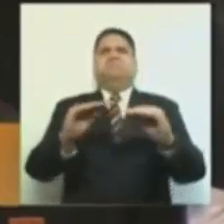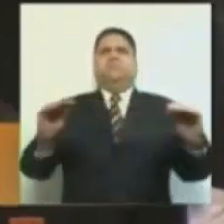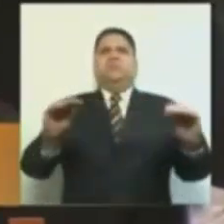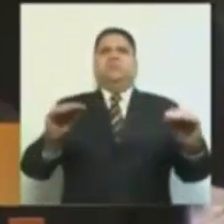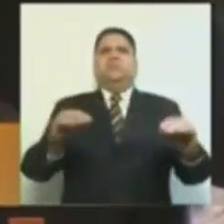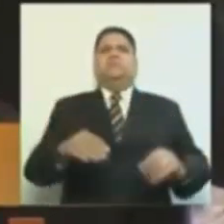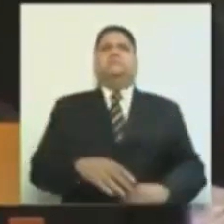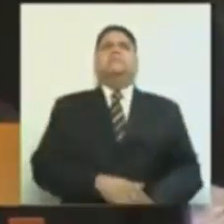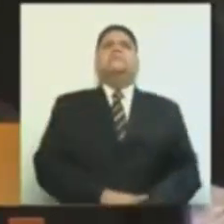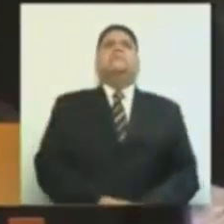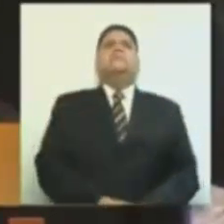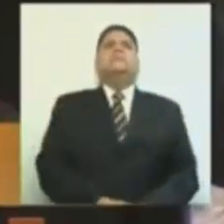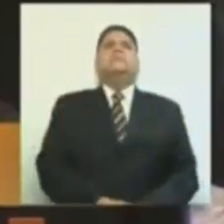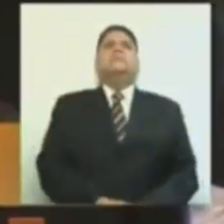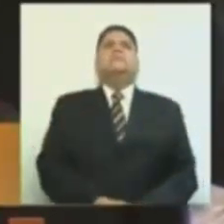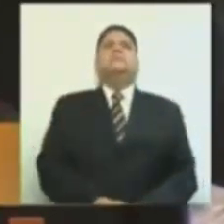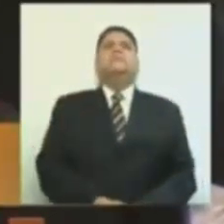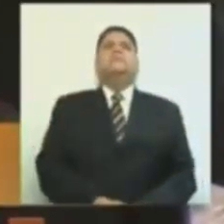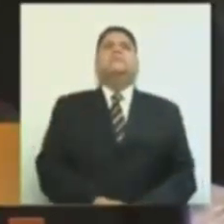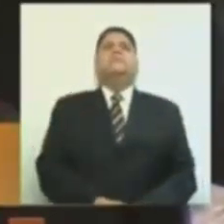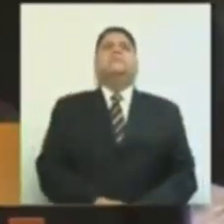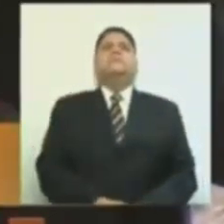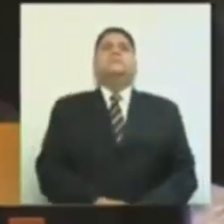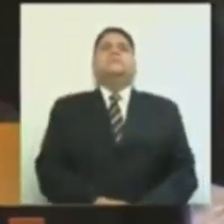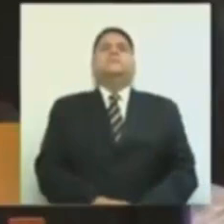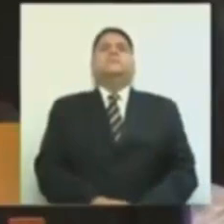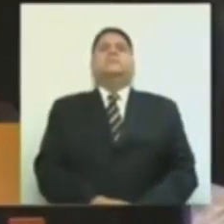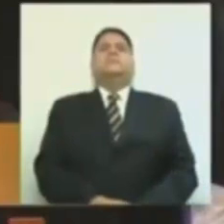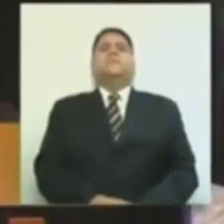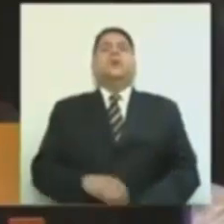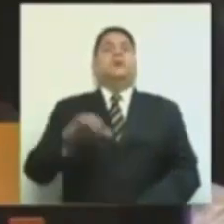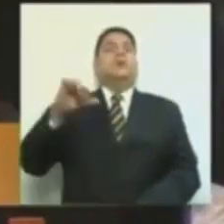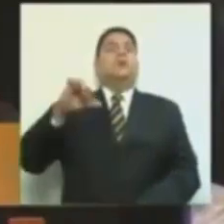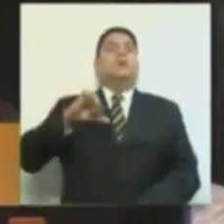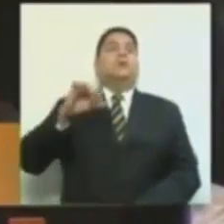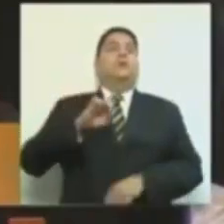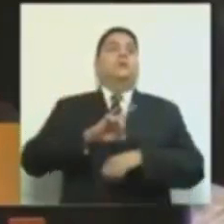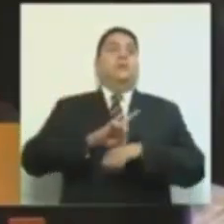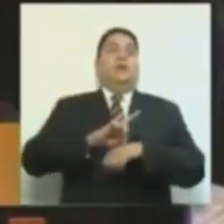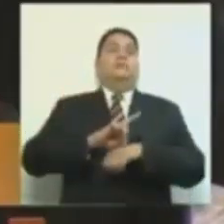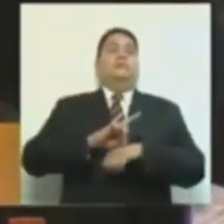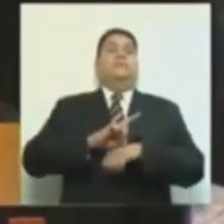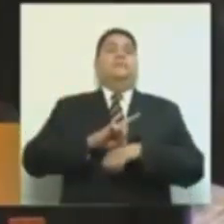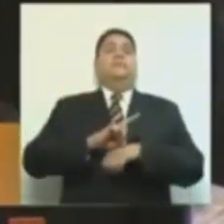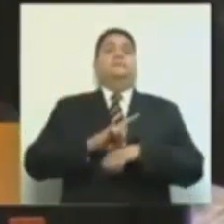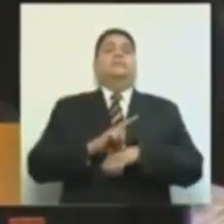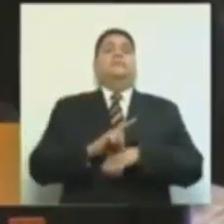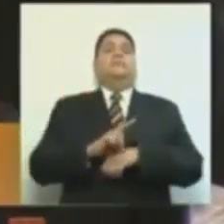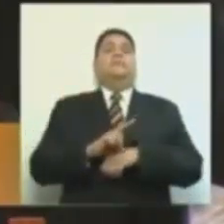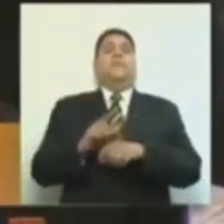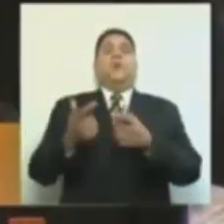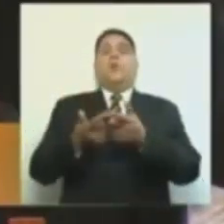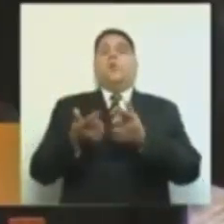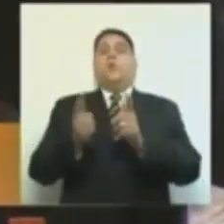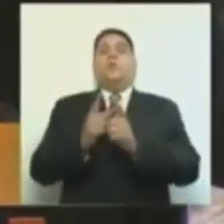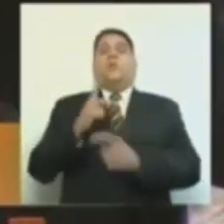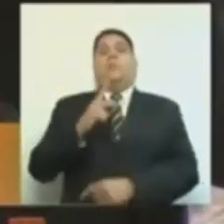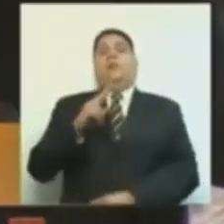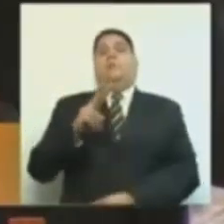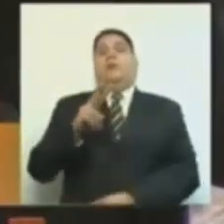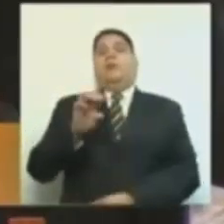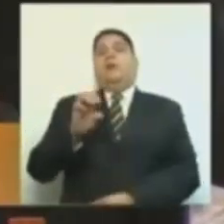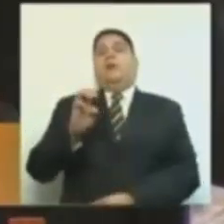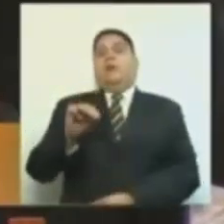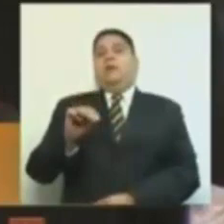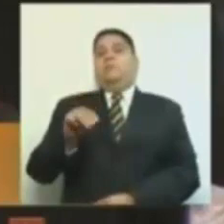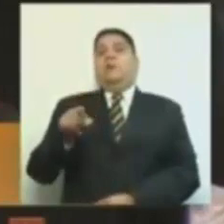Saludo el análisis formulado hoy a nombre del Partido Verde